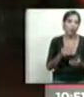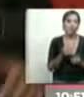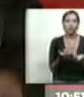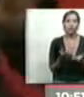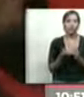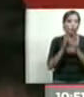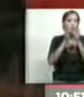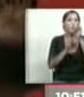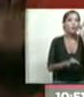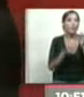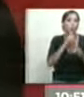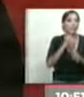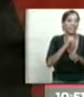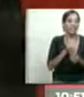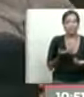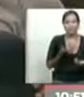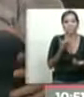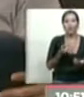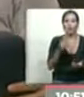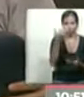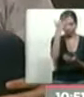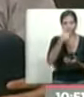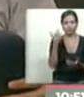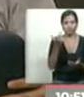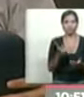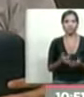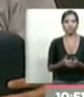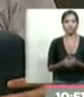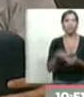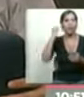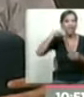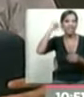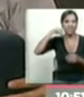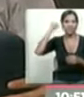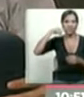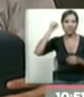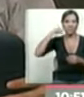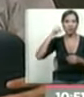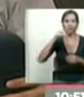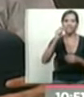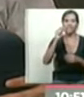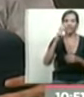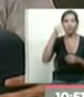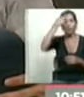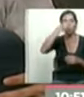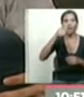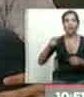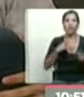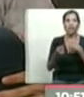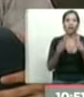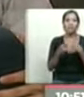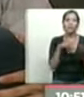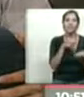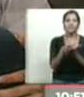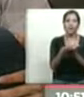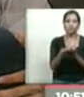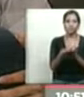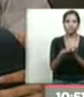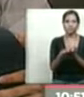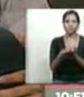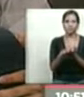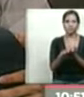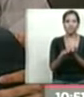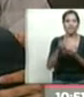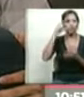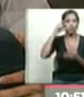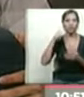una cosa, y queda mejor parado. Mira, vamos con el otro video de TV Pueblo, unas cosas que pasaron por allá en estos